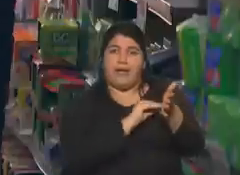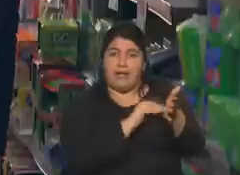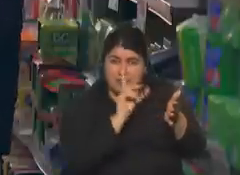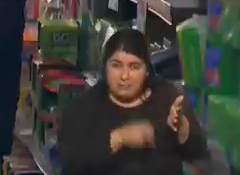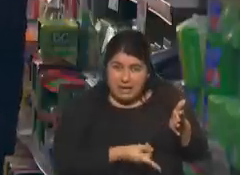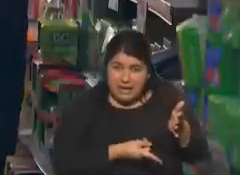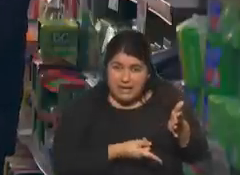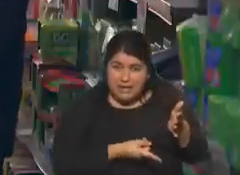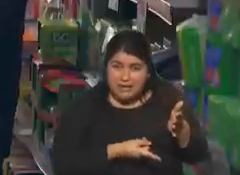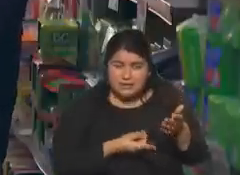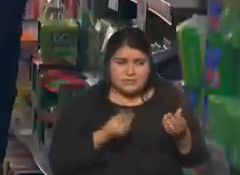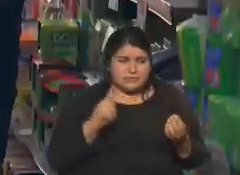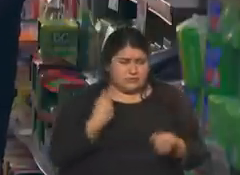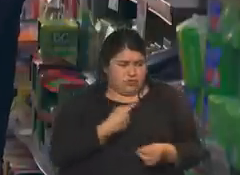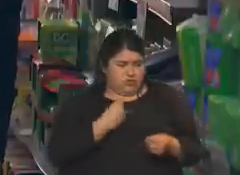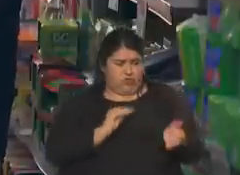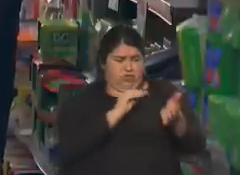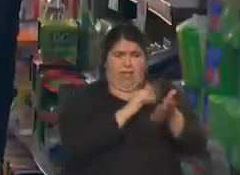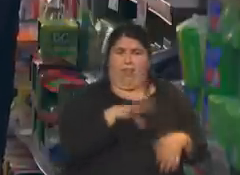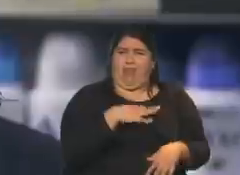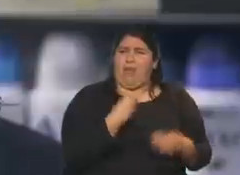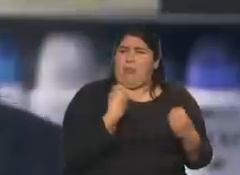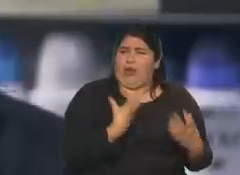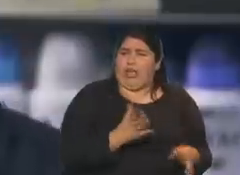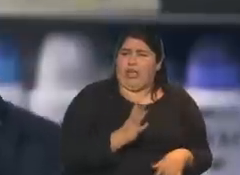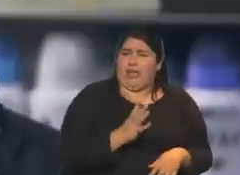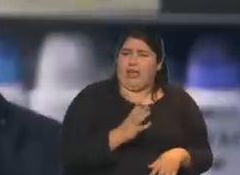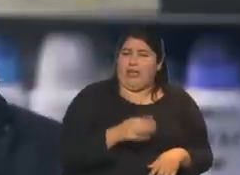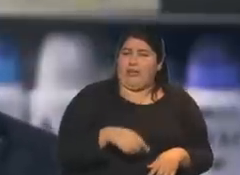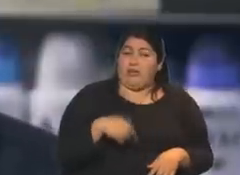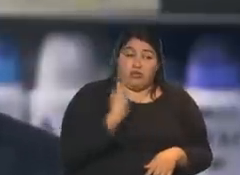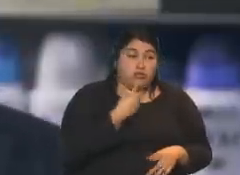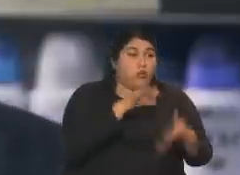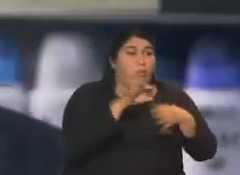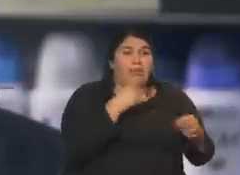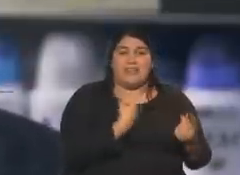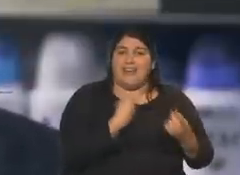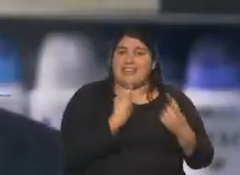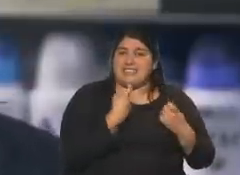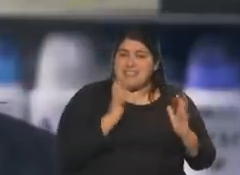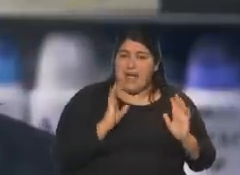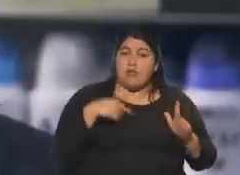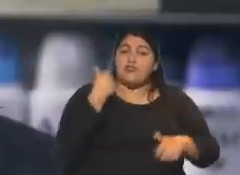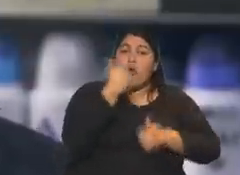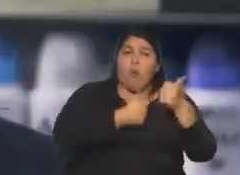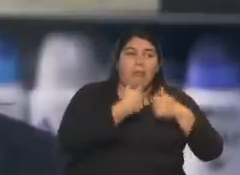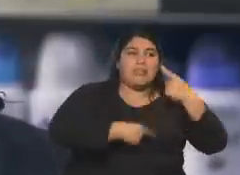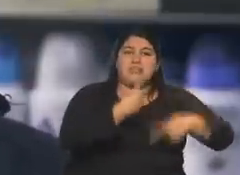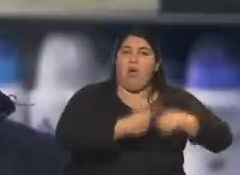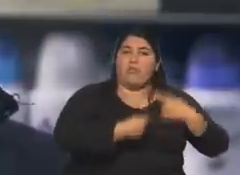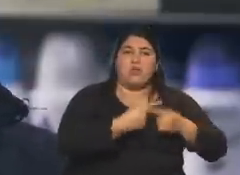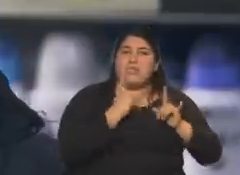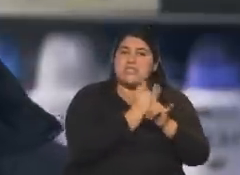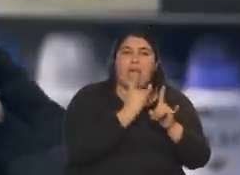aumento que viene. ¿Y cómo vamos a poner el por las dudas nosotros si nosotros necesitamos vender? Nosotros estamos en la competencia permanente.